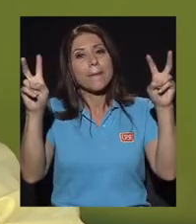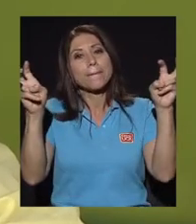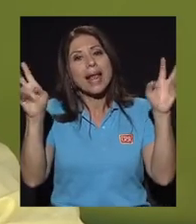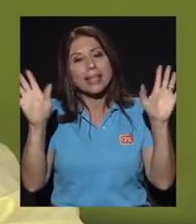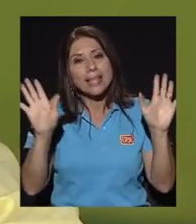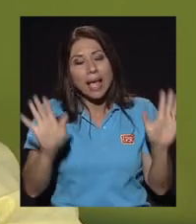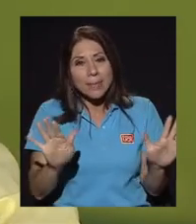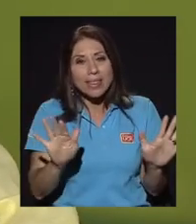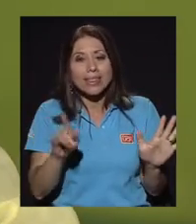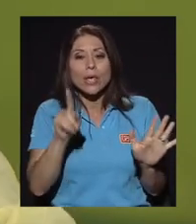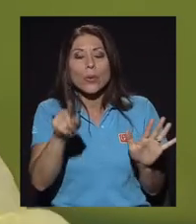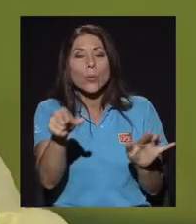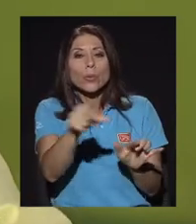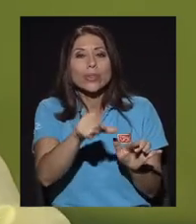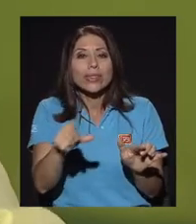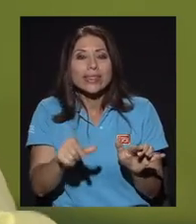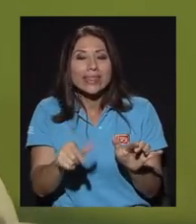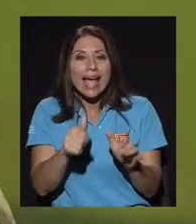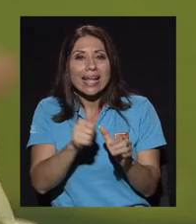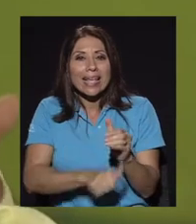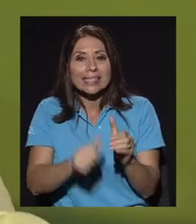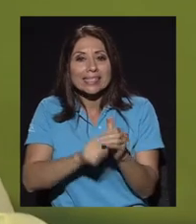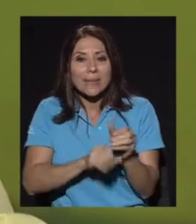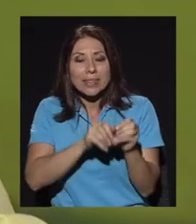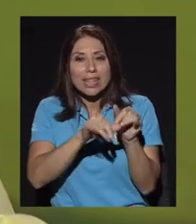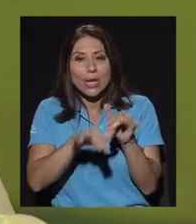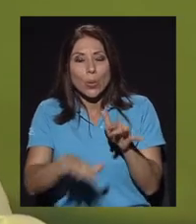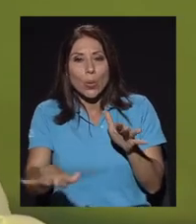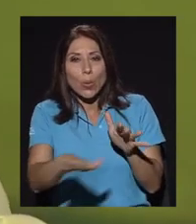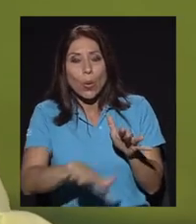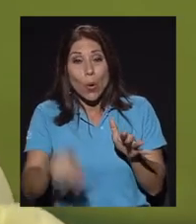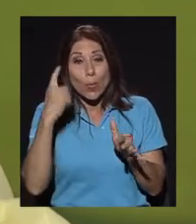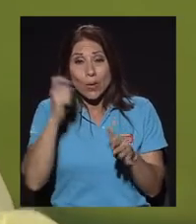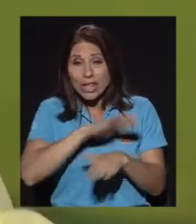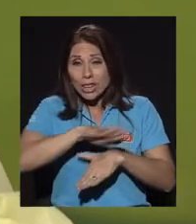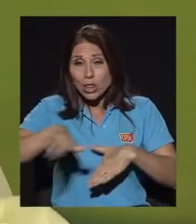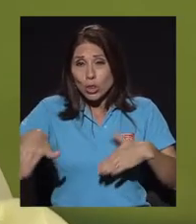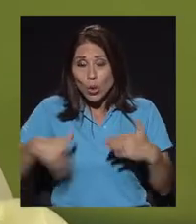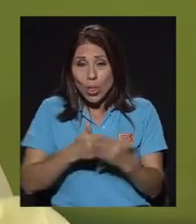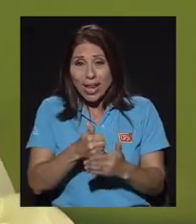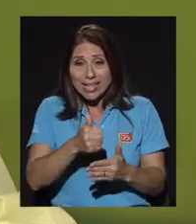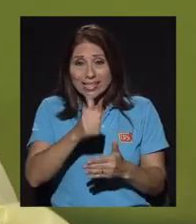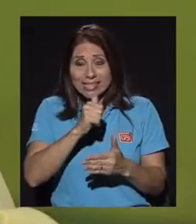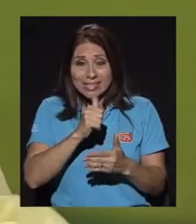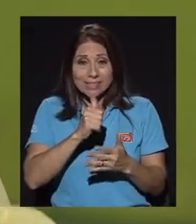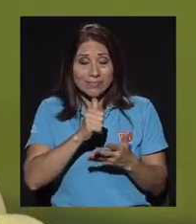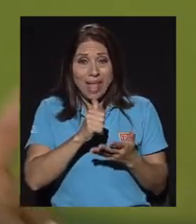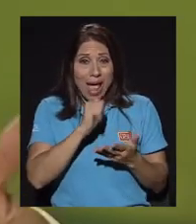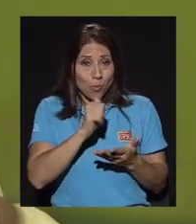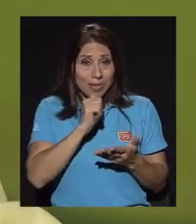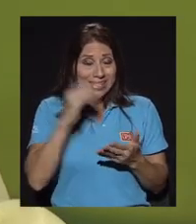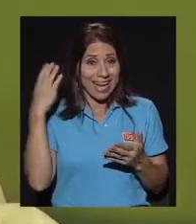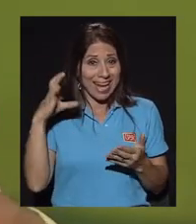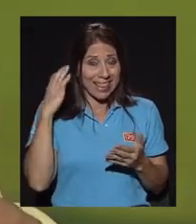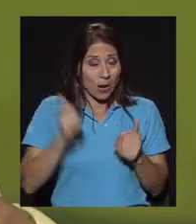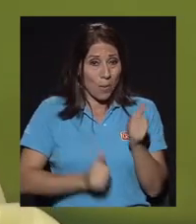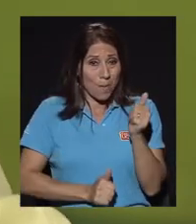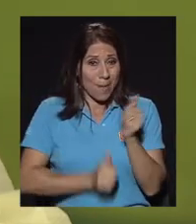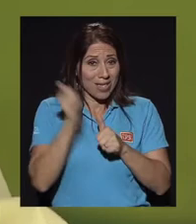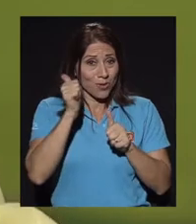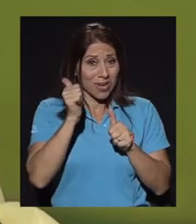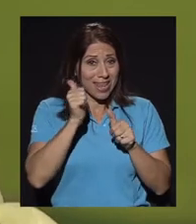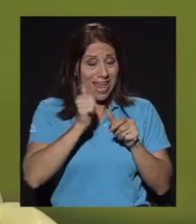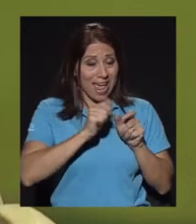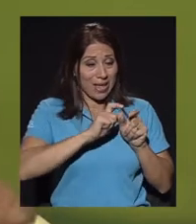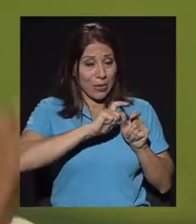cielo abierto, porque todas las aguas de la provincia de Cartago, en su mayoría, vienen